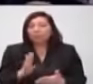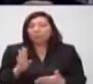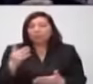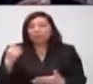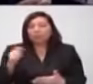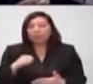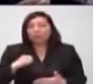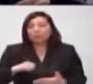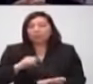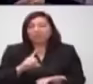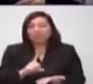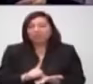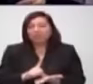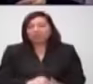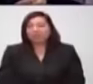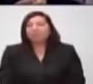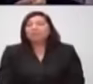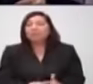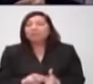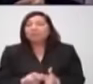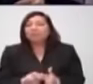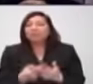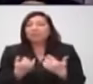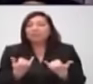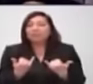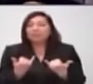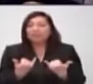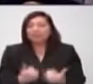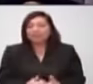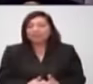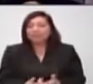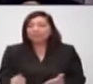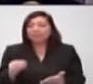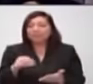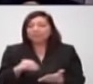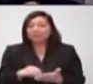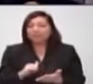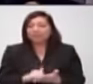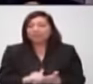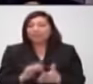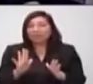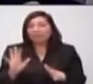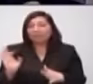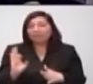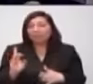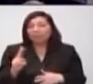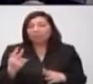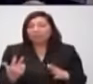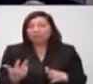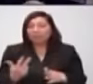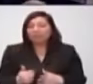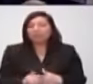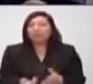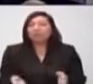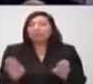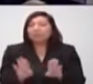4% a la Municipalidad de Lima, y el inicio de la explotación de esta concesión se ha dado el 10 de febrero del 2013, y el